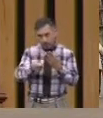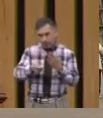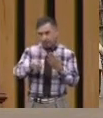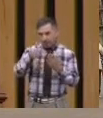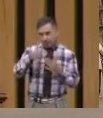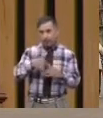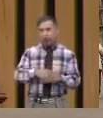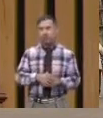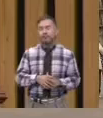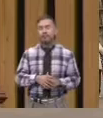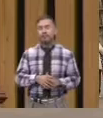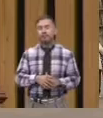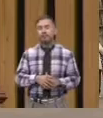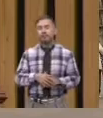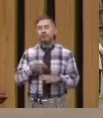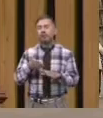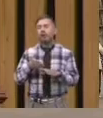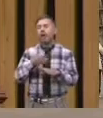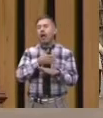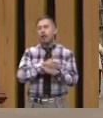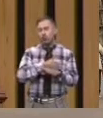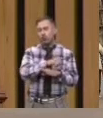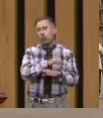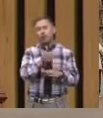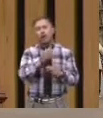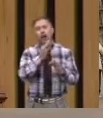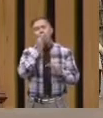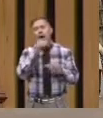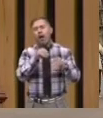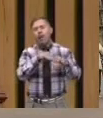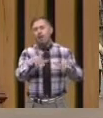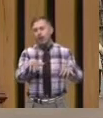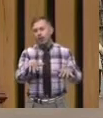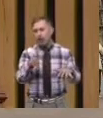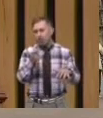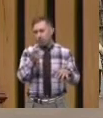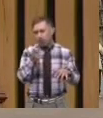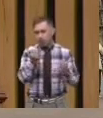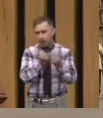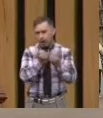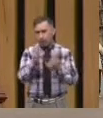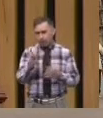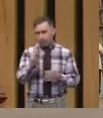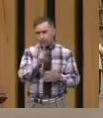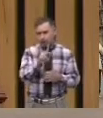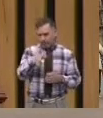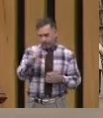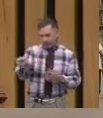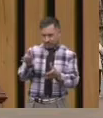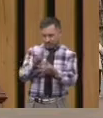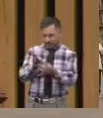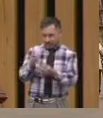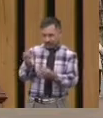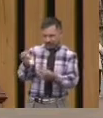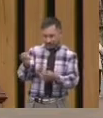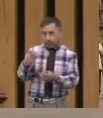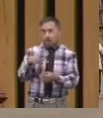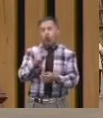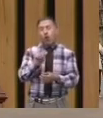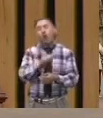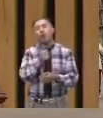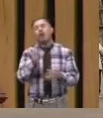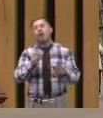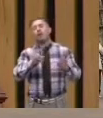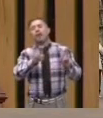Se sancionó previamente una campaña similar, como ya se ha señalado aquí, pero fue en el ámbito de lo